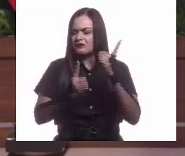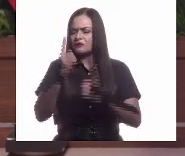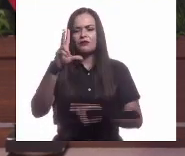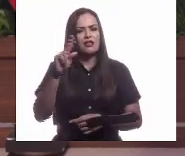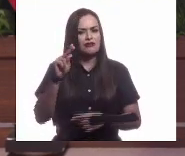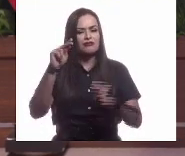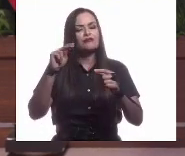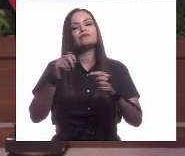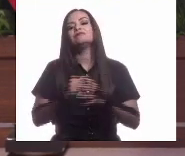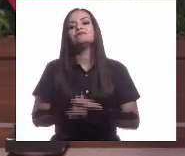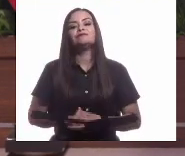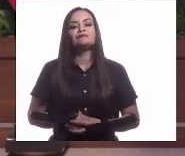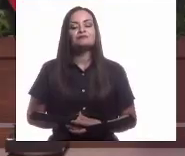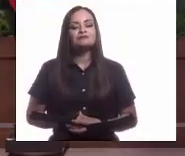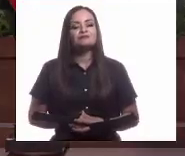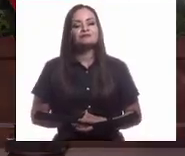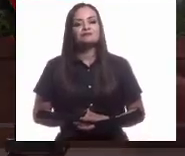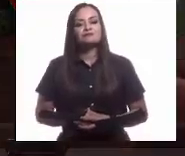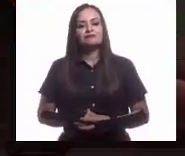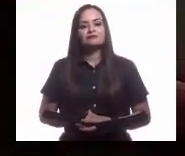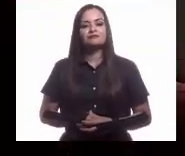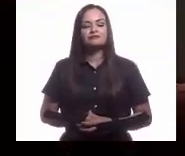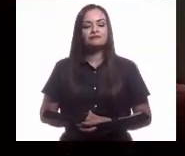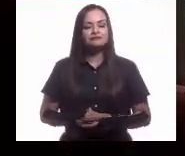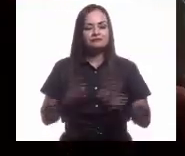Baja California Sur.